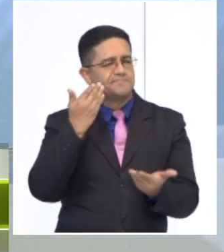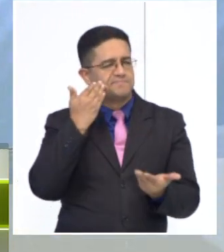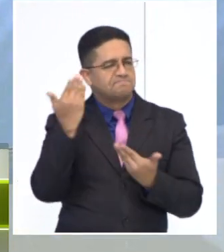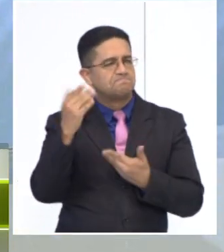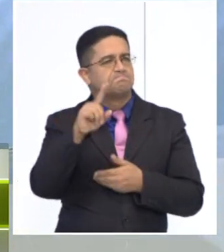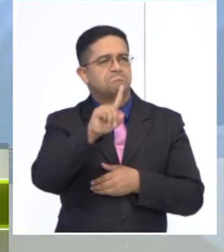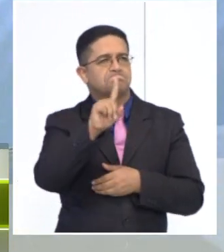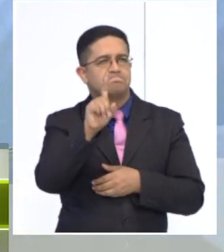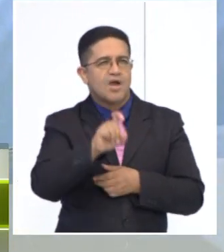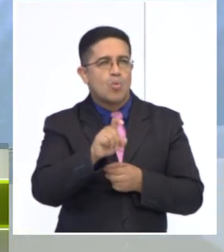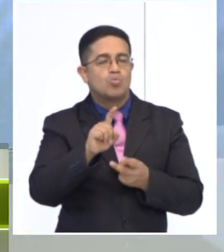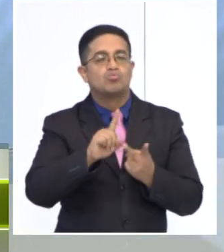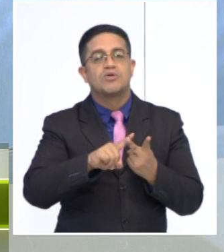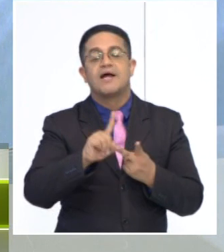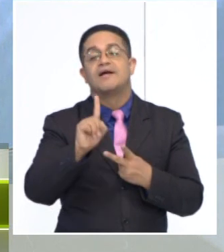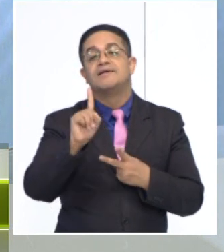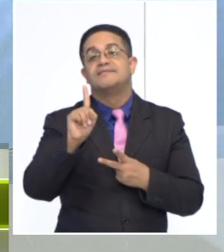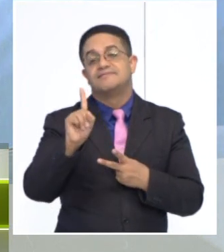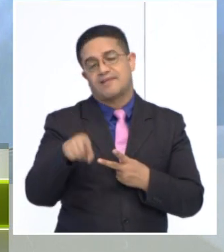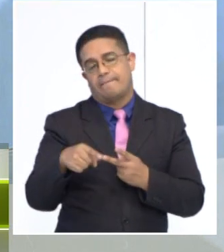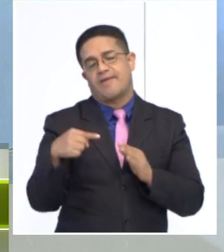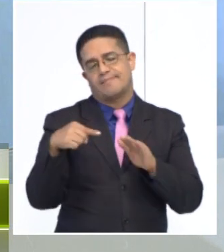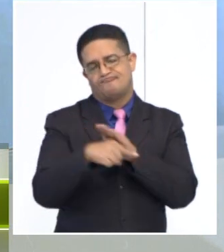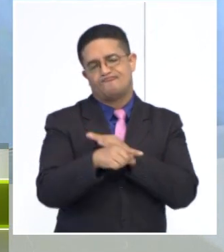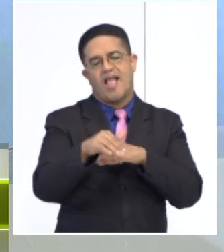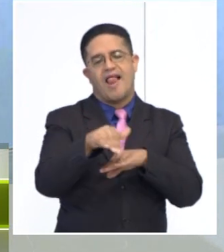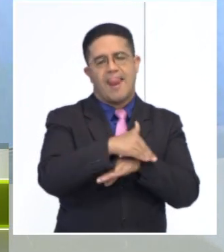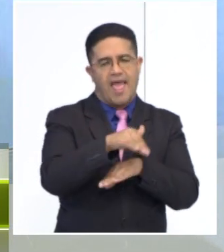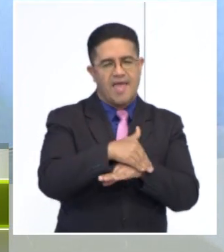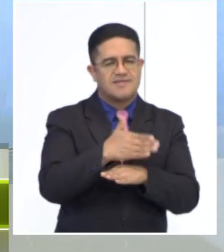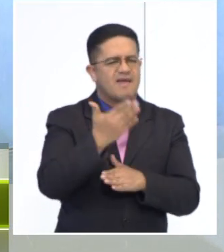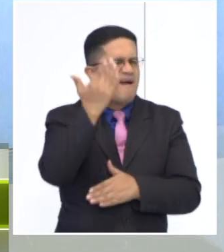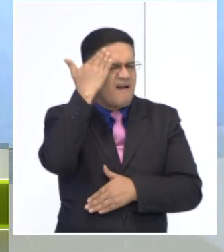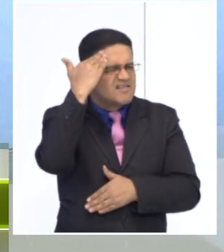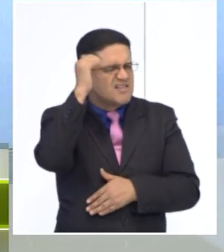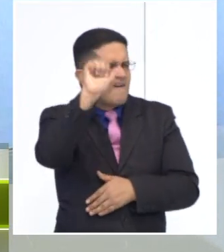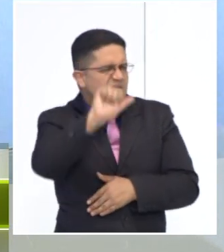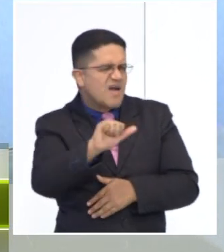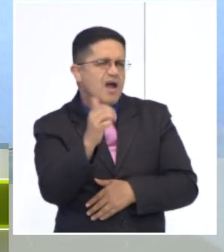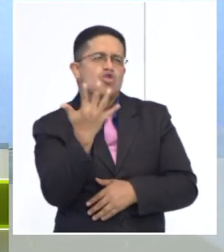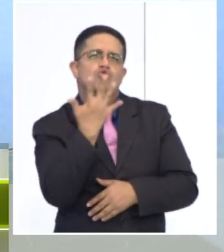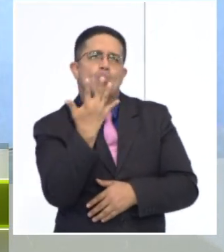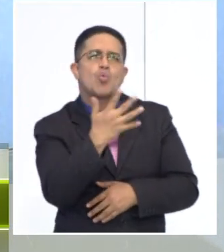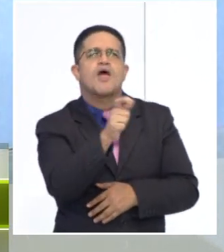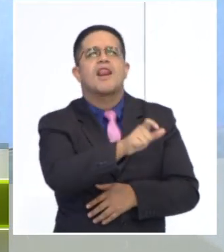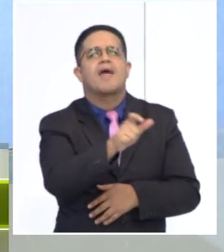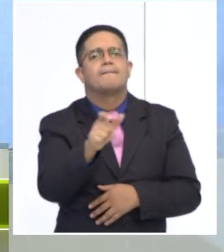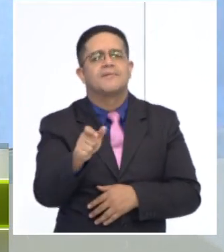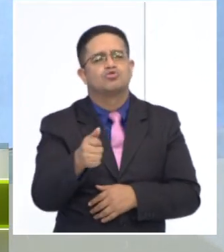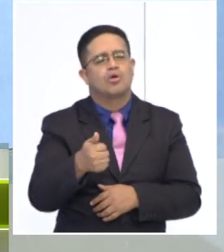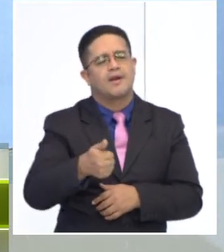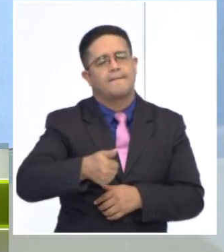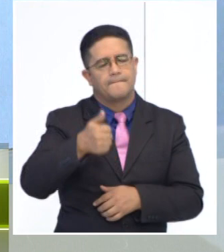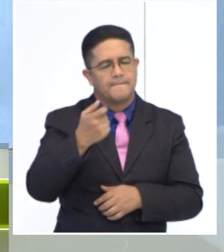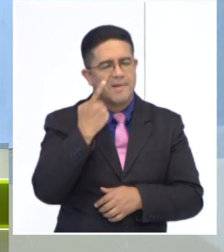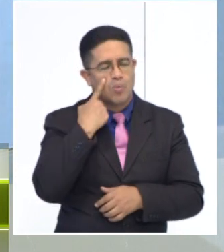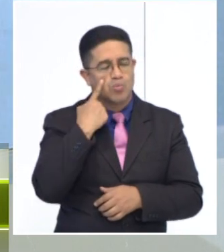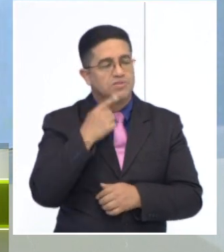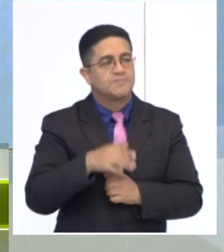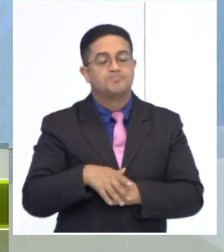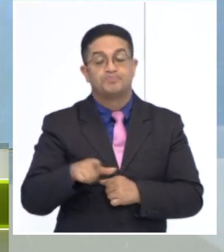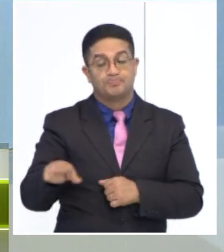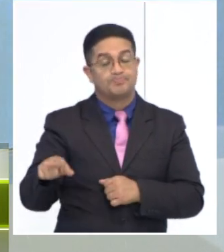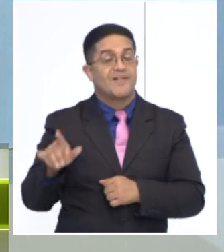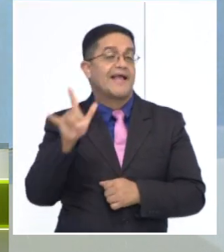preguntas, comentarios. También nuestro equipo de producción ha salido a la calle para saber cuáles son sus preguntas más frecuentes. Por acá